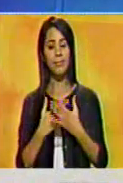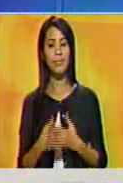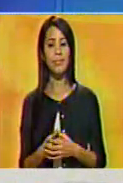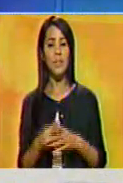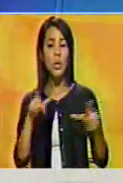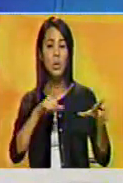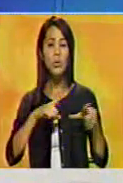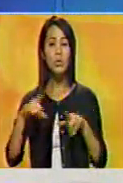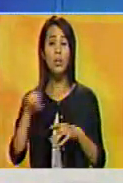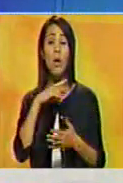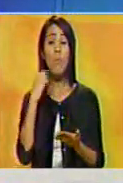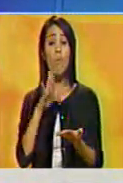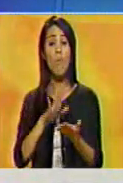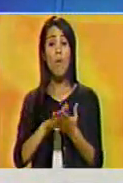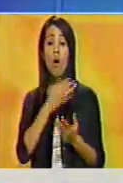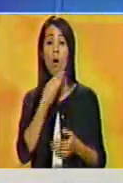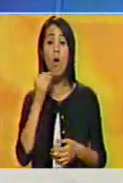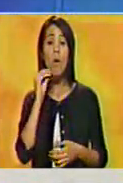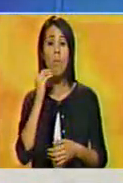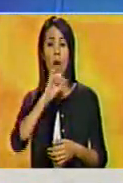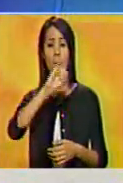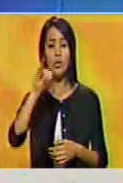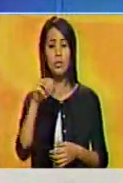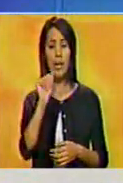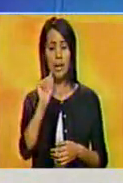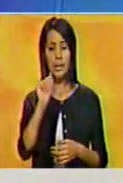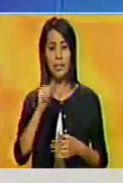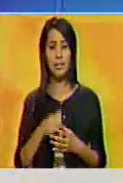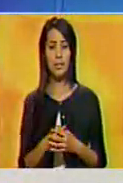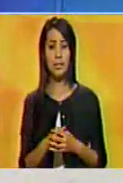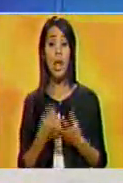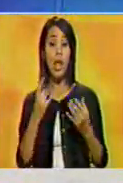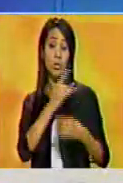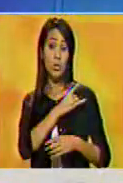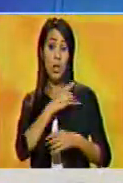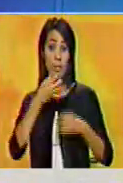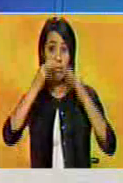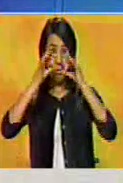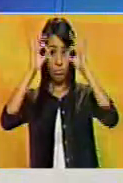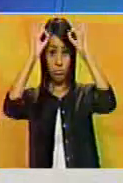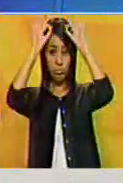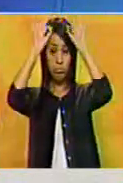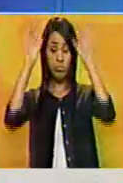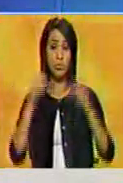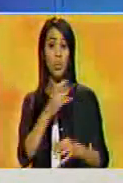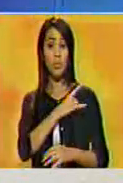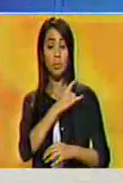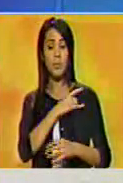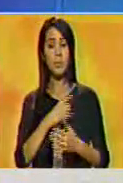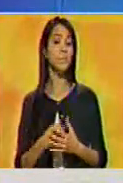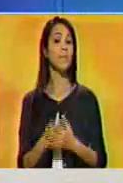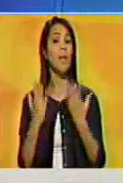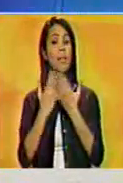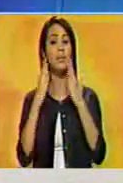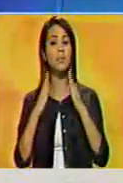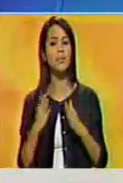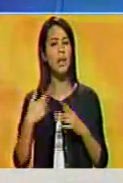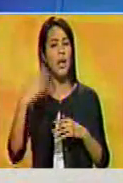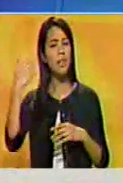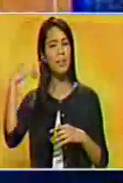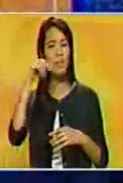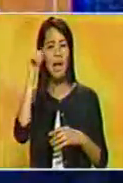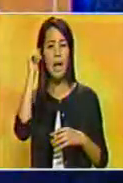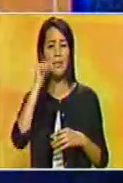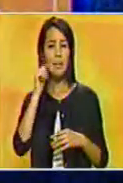fue localizado sin vida el joven josé arreaza estudiante de la universidad católica andrés bello del núcleo guayana de ha desaparecido desde el pasado sábado